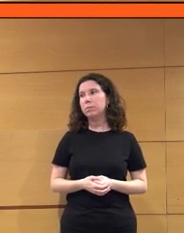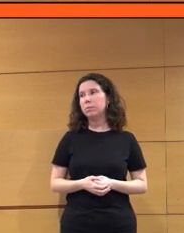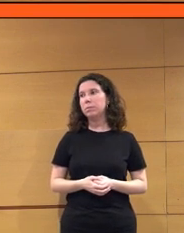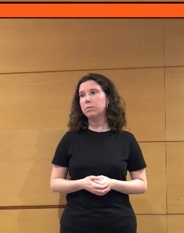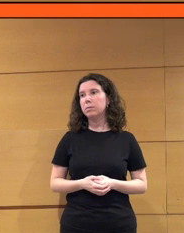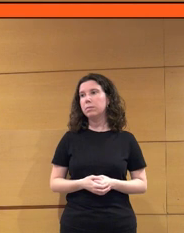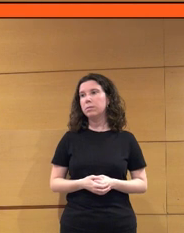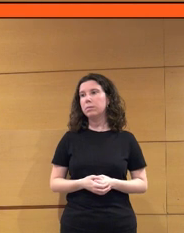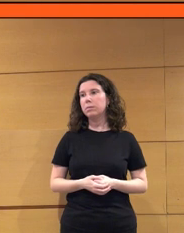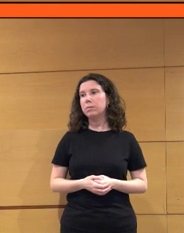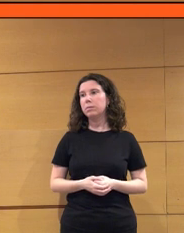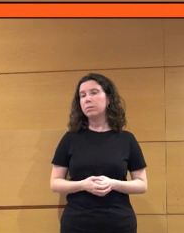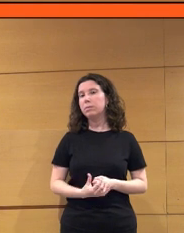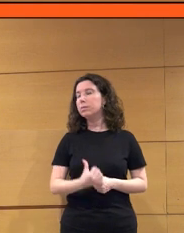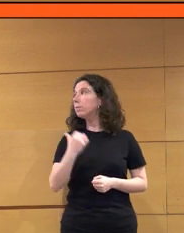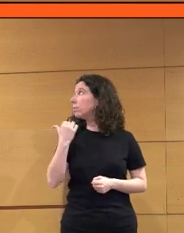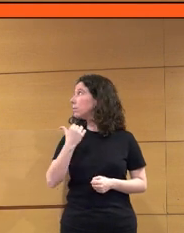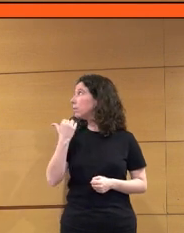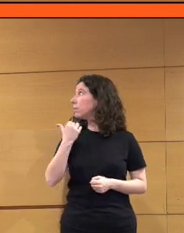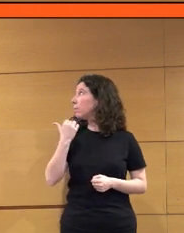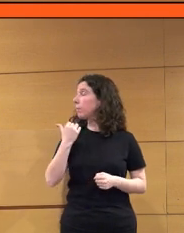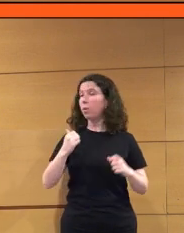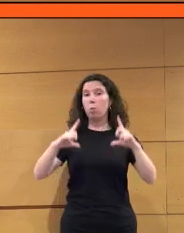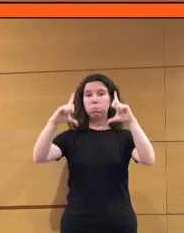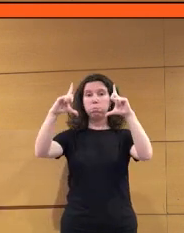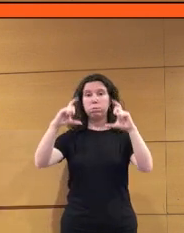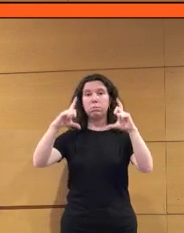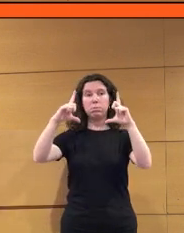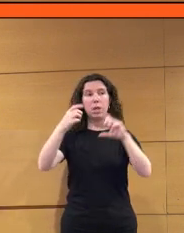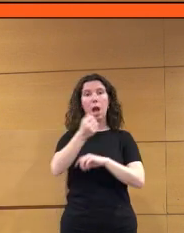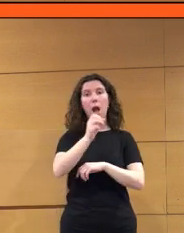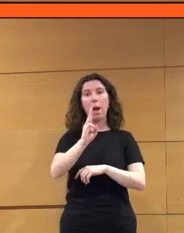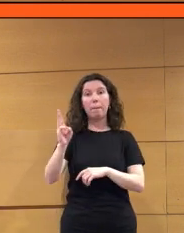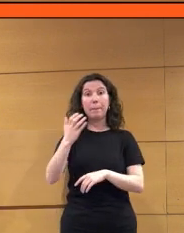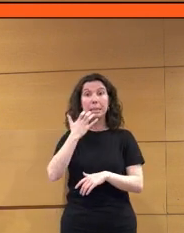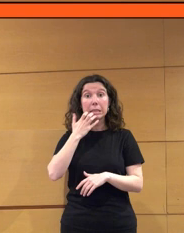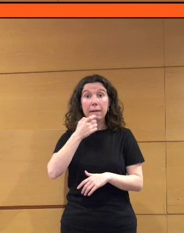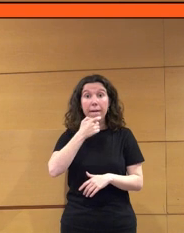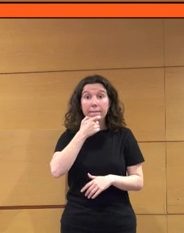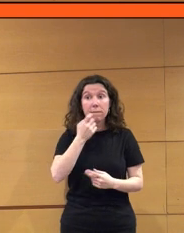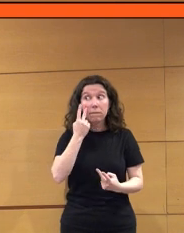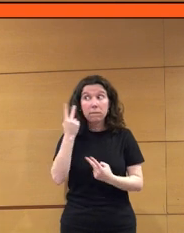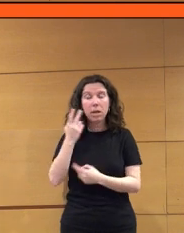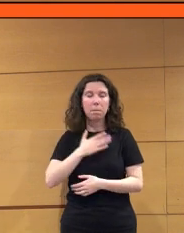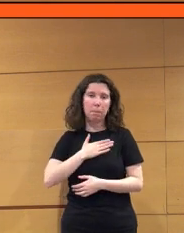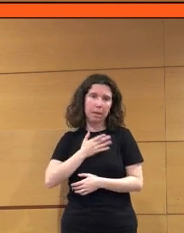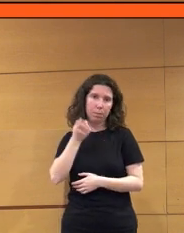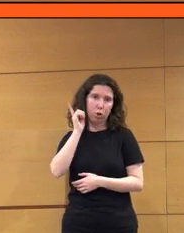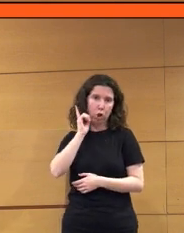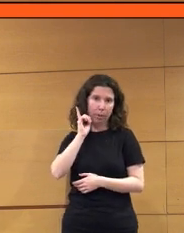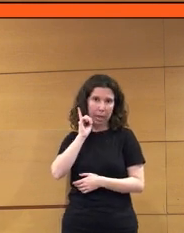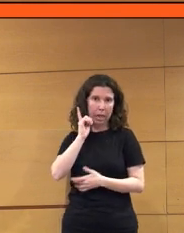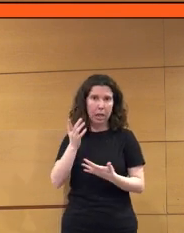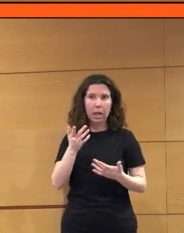Esta es una imagen de nuestra aplicación que para los que queráis verla la tengo en mi móvil. No es una aplicación que está